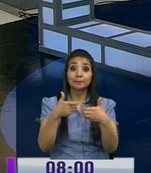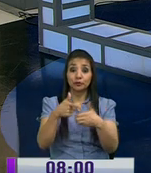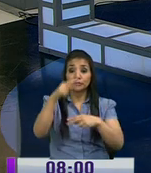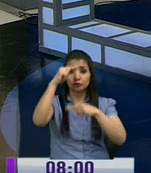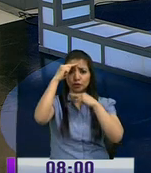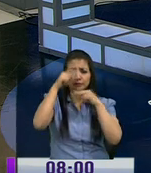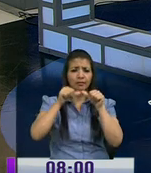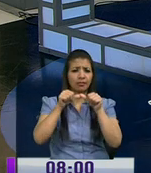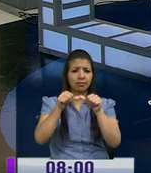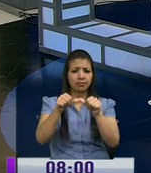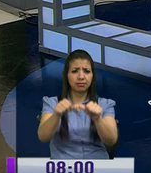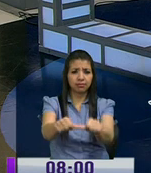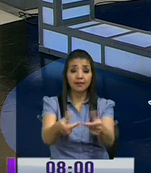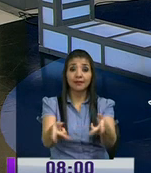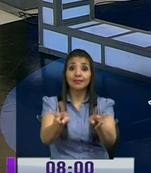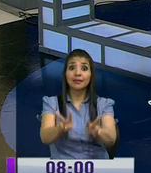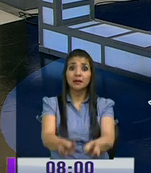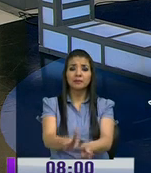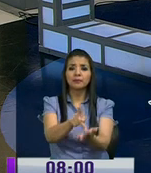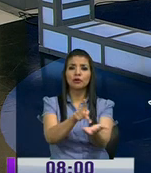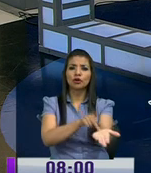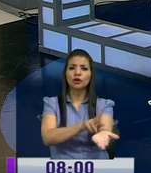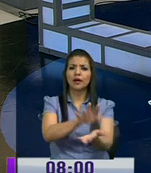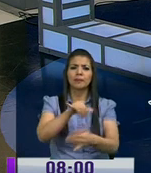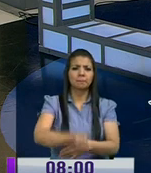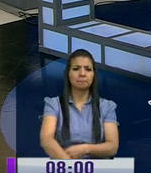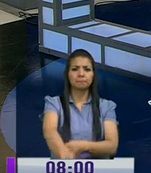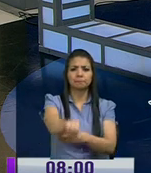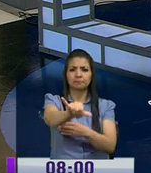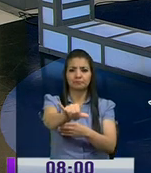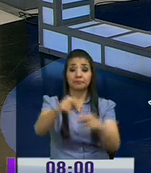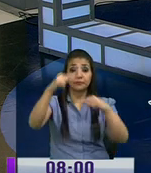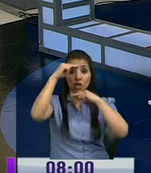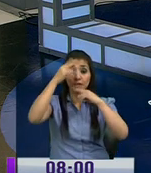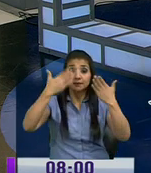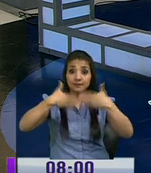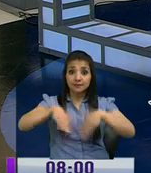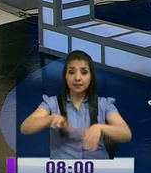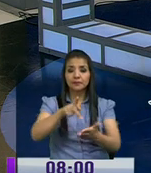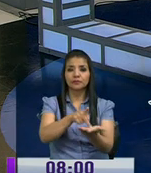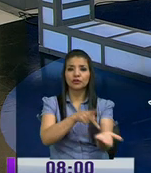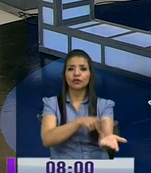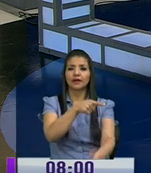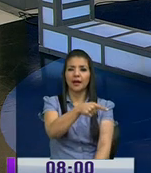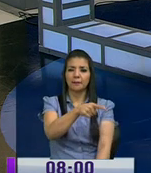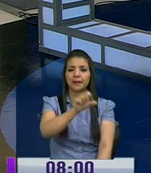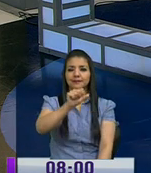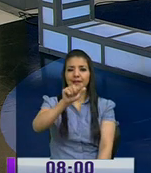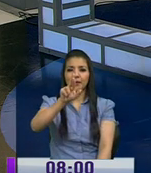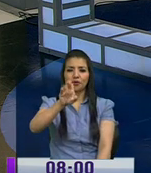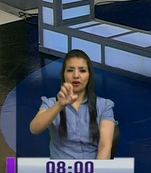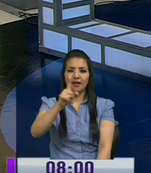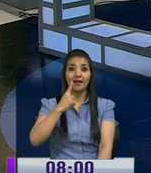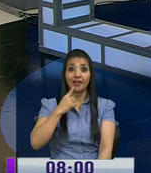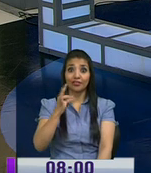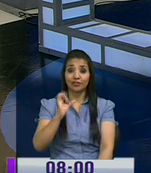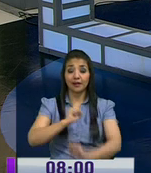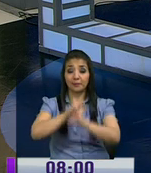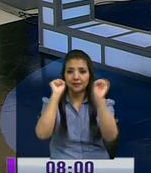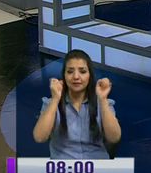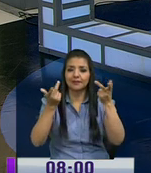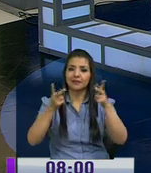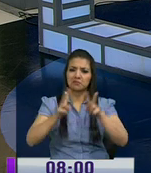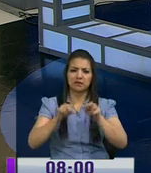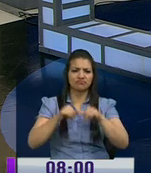de largo porque el staff es... Y la farra es de largo. Que se acaban los noticieros y después se quedan con los chicos. Sí. Claro, saboreando la mañana. Sí, claro. O sea,